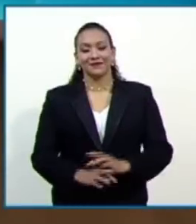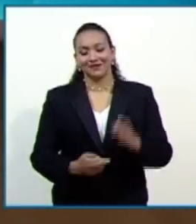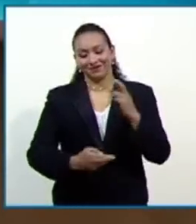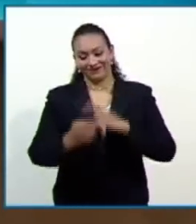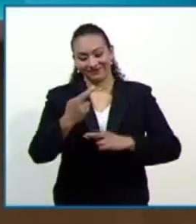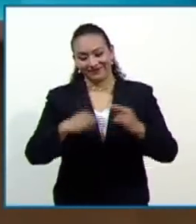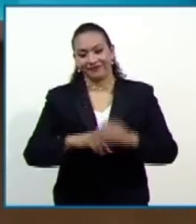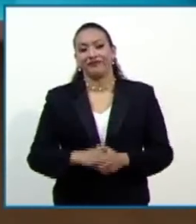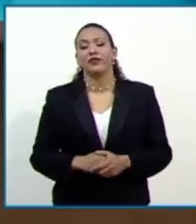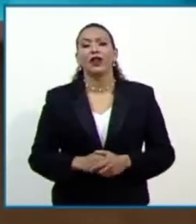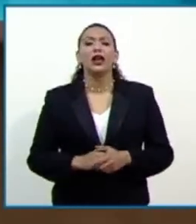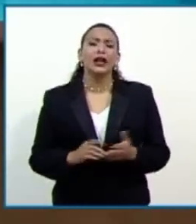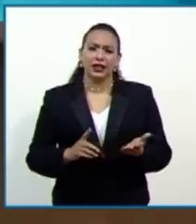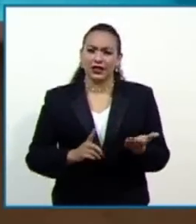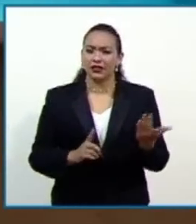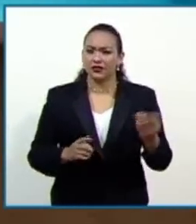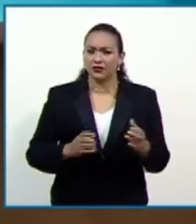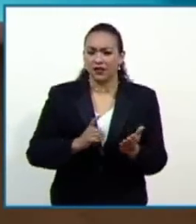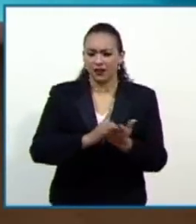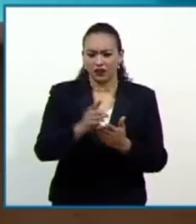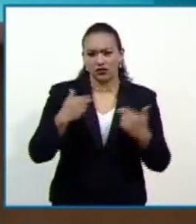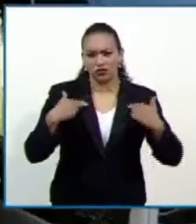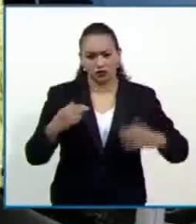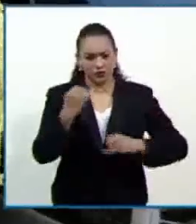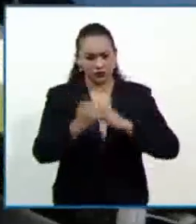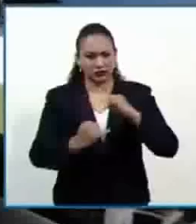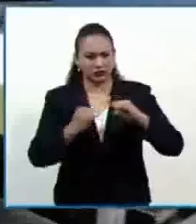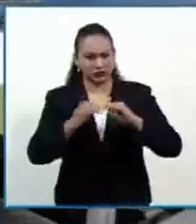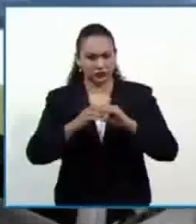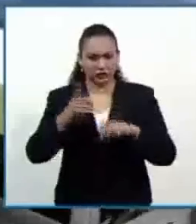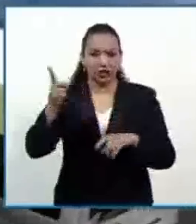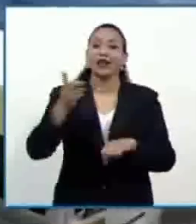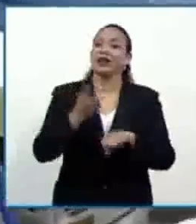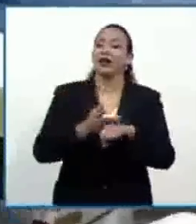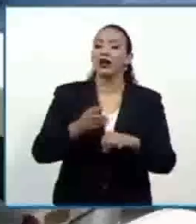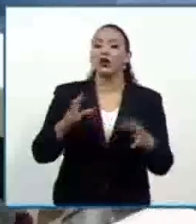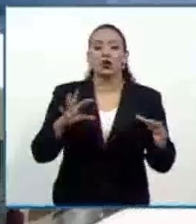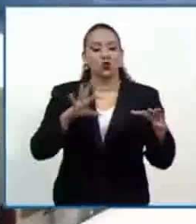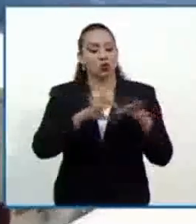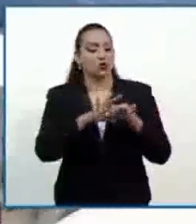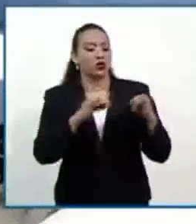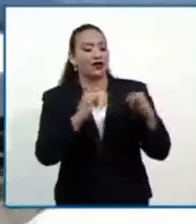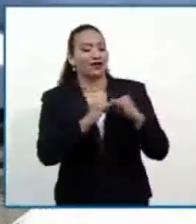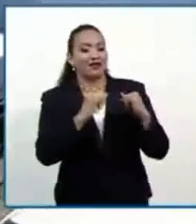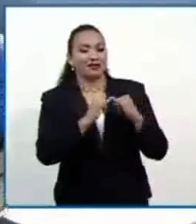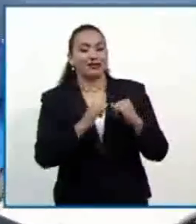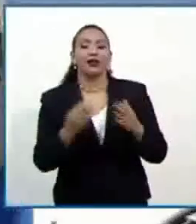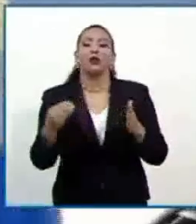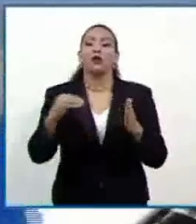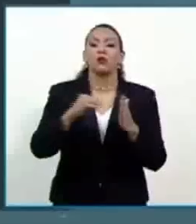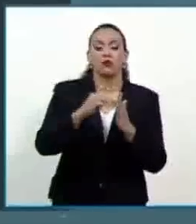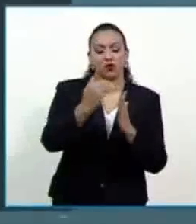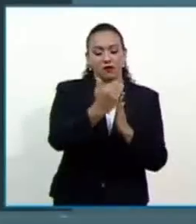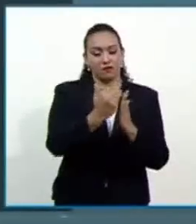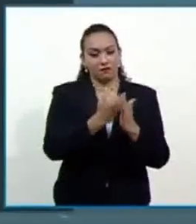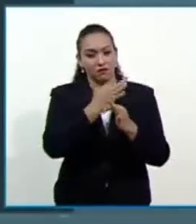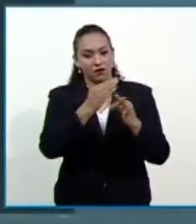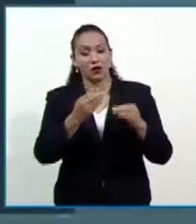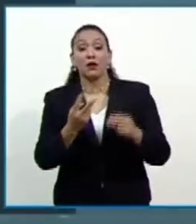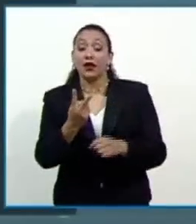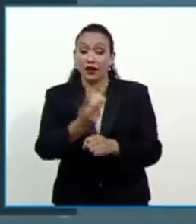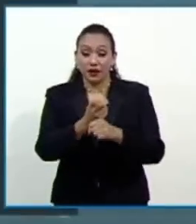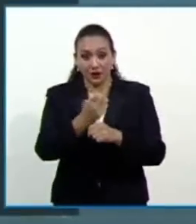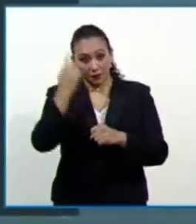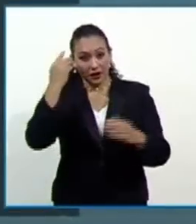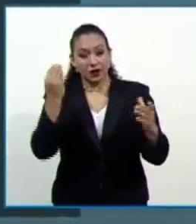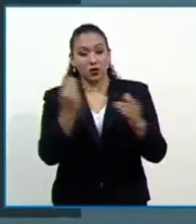La Corte Interamericana de Derechos Humanos, en coordinación con el Instituto de Políticas Públicas de Mercosur, invita a la segunda edición